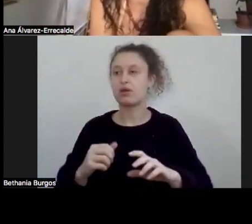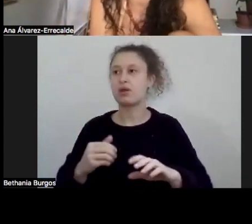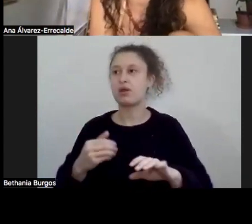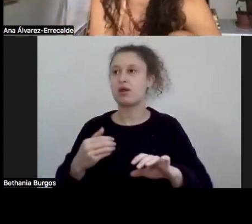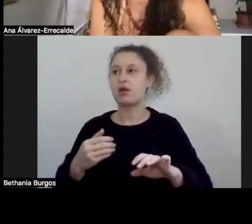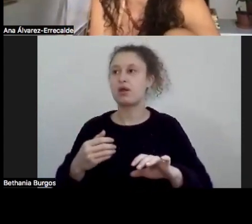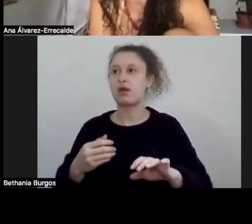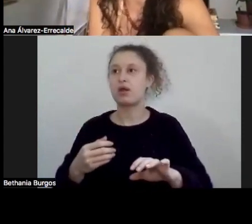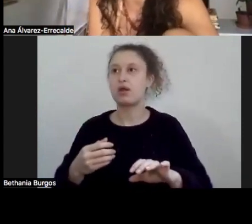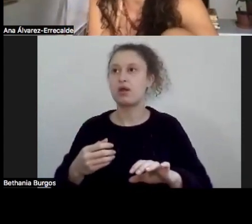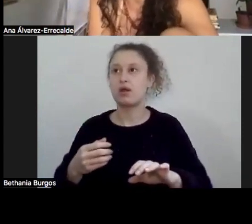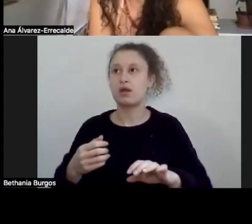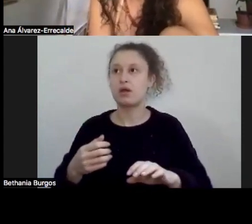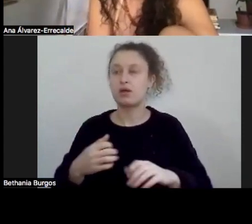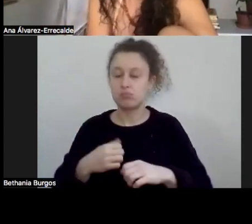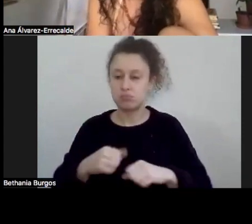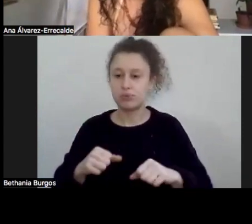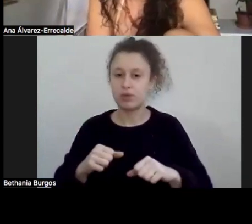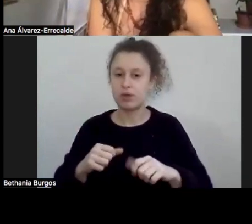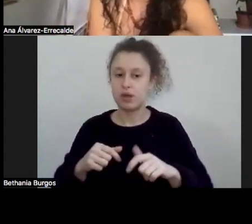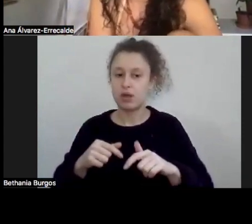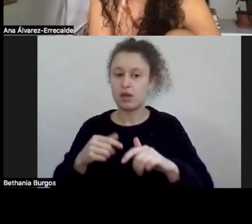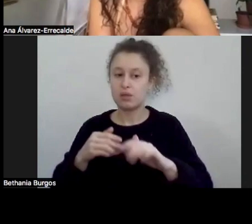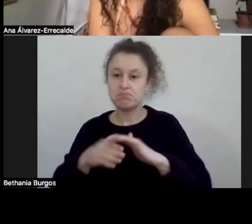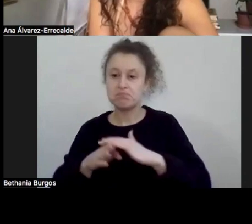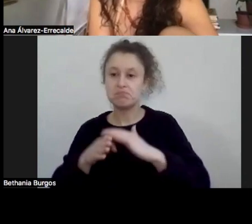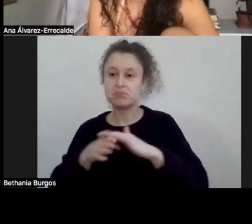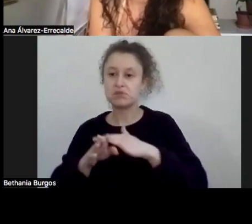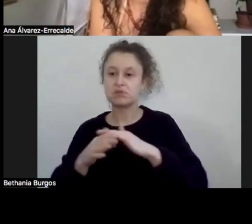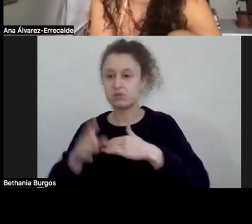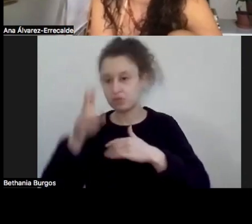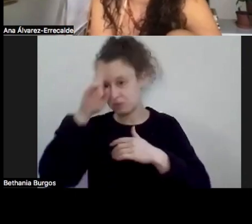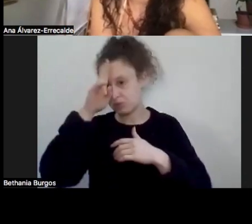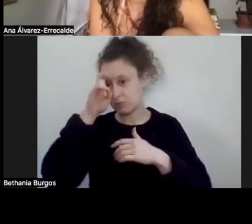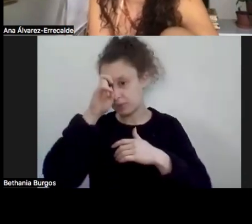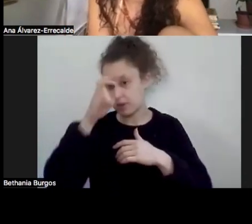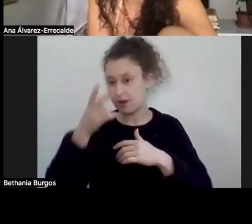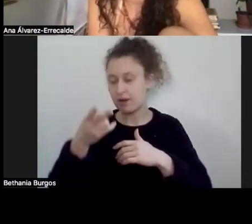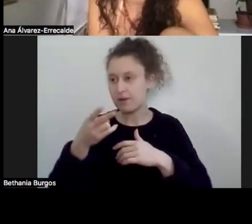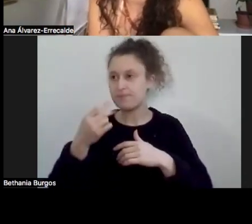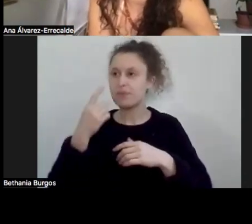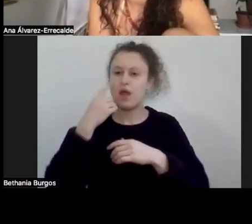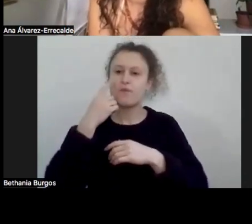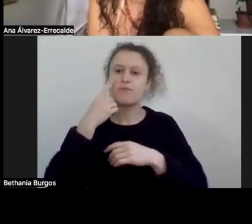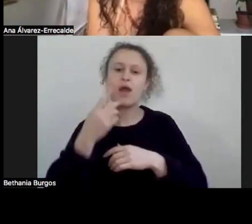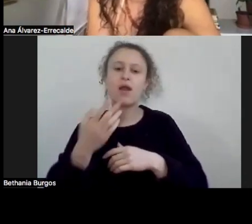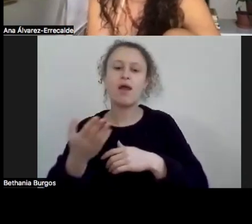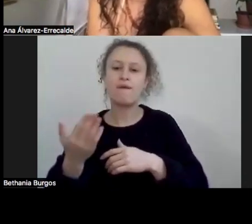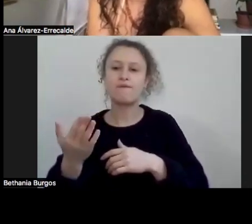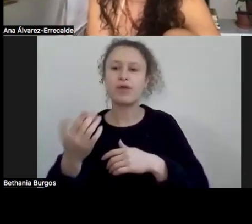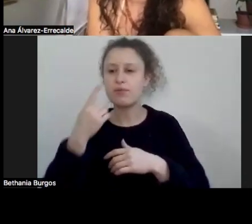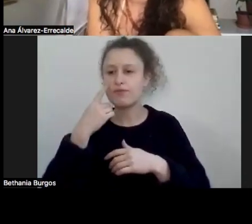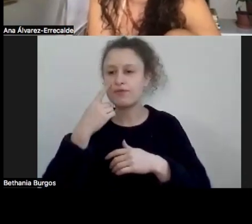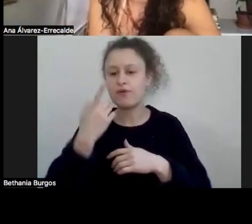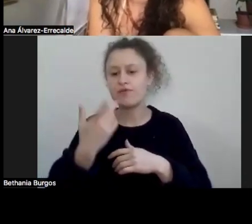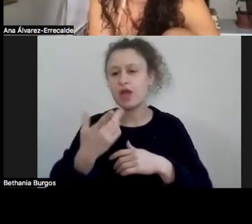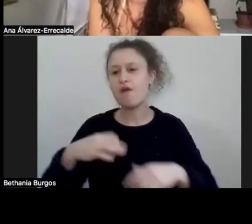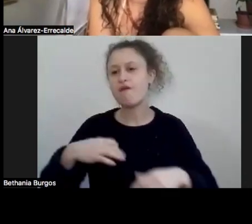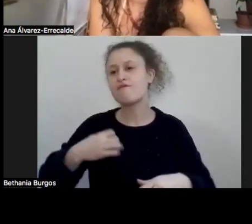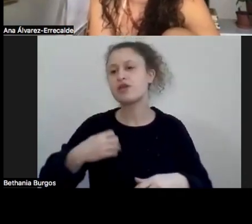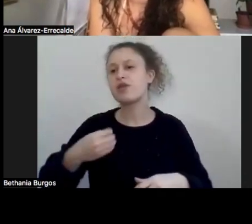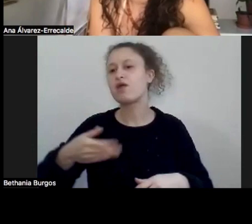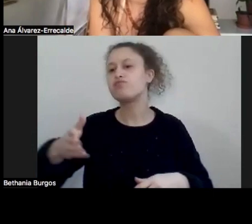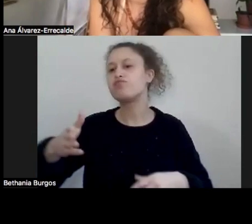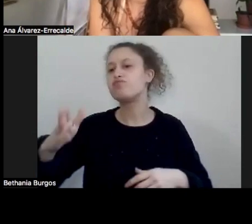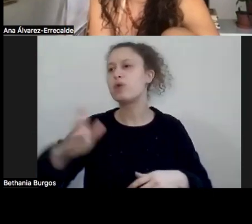a cuidados de urgencias, iban a estar basadas en la esperanza de vida y en el valor social. Para mí estos dos valores son